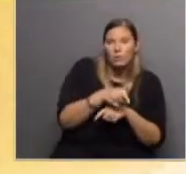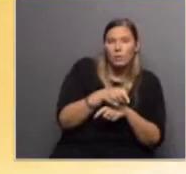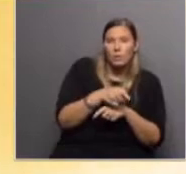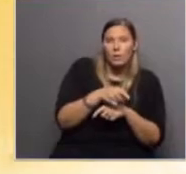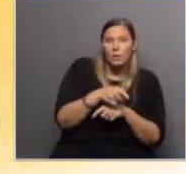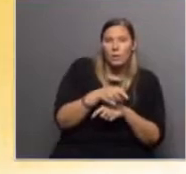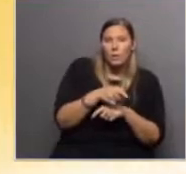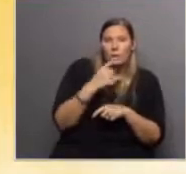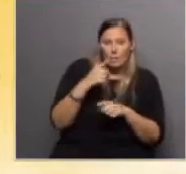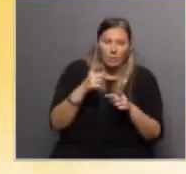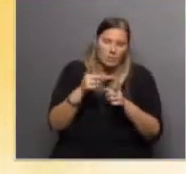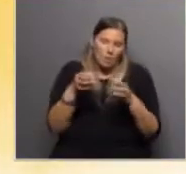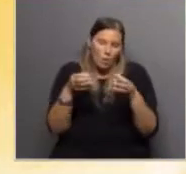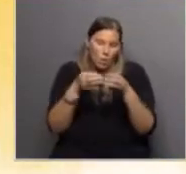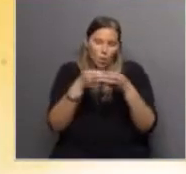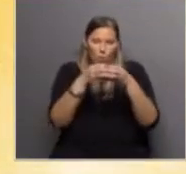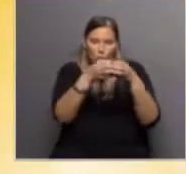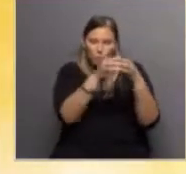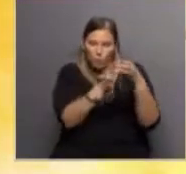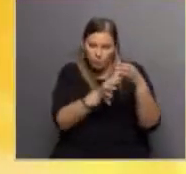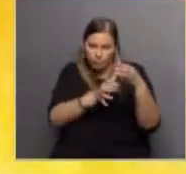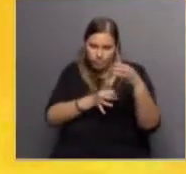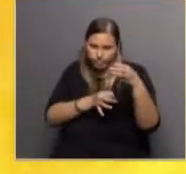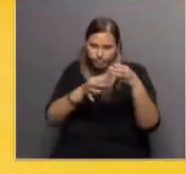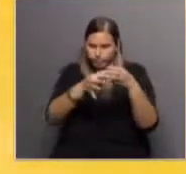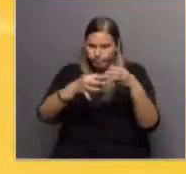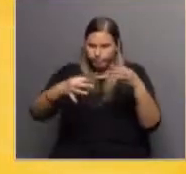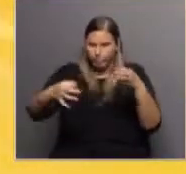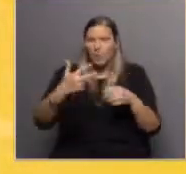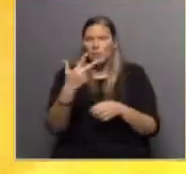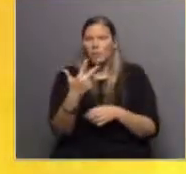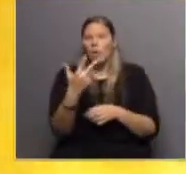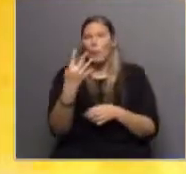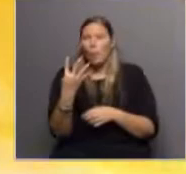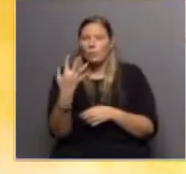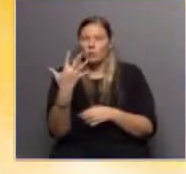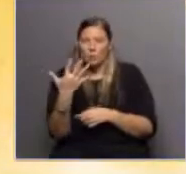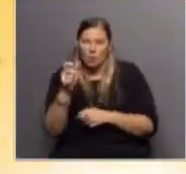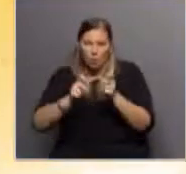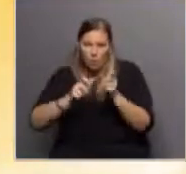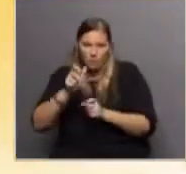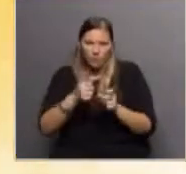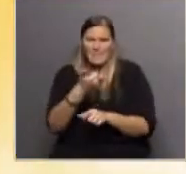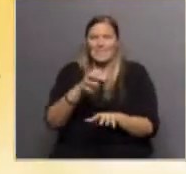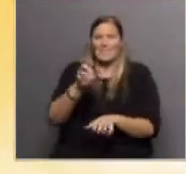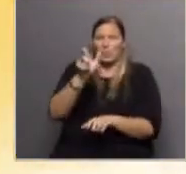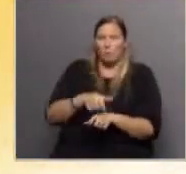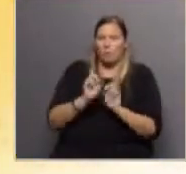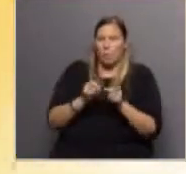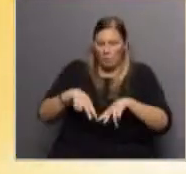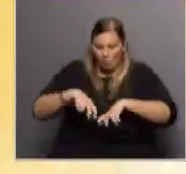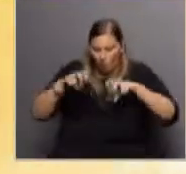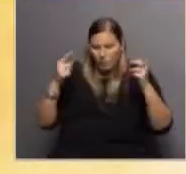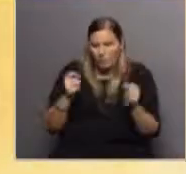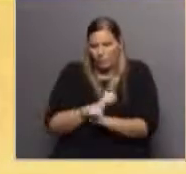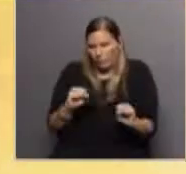forman como subgrupitos que se juntan 3, 4, 5 personas, porque obviamente investigar 60 personas al mismo tiempo no